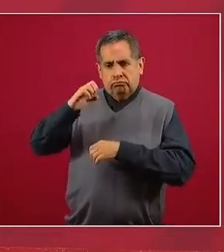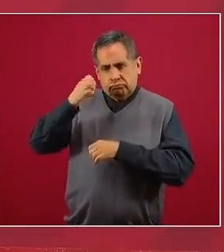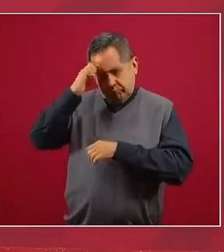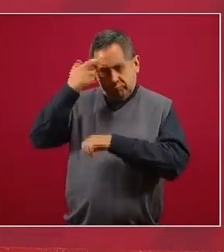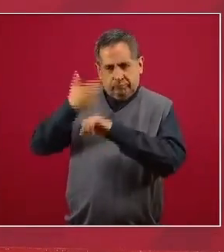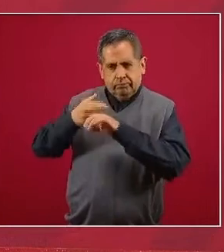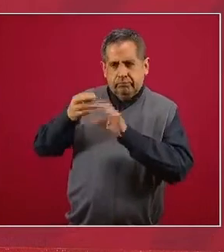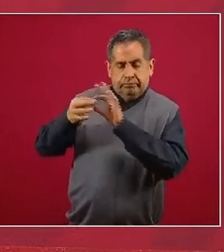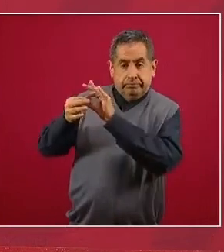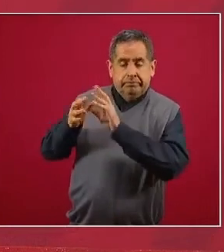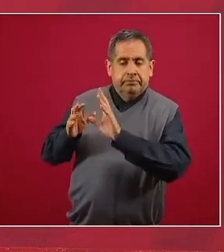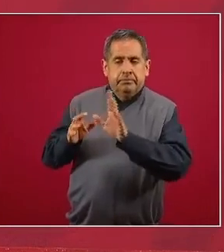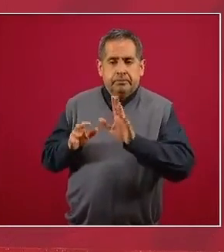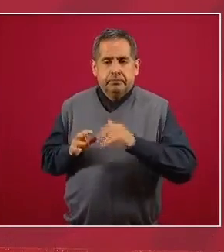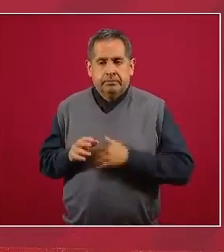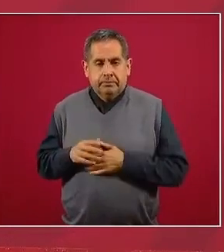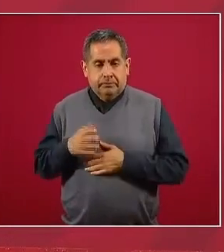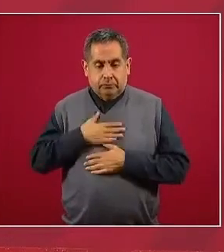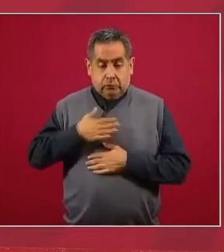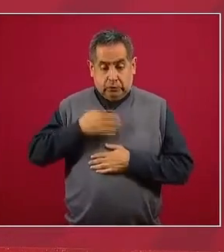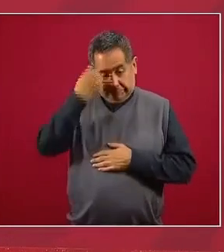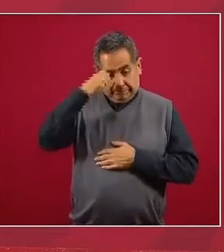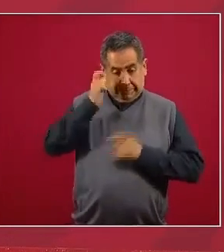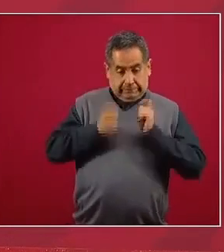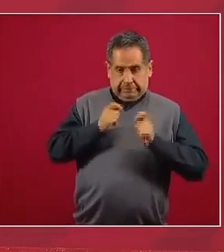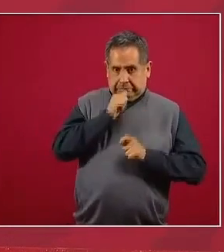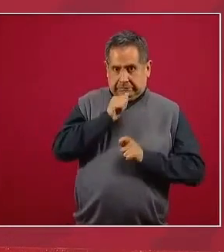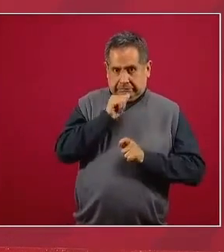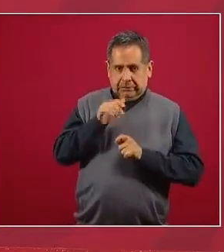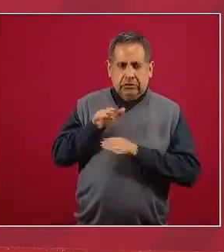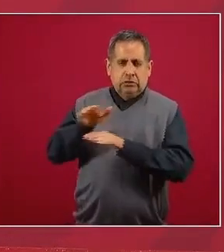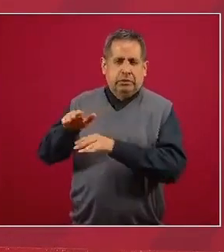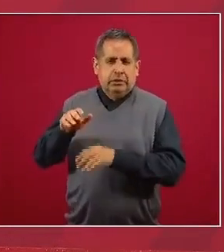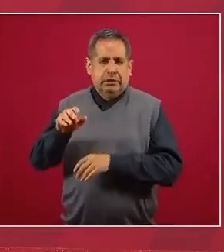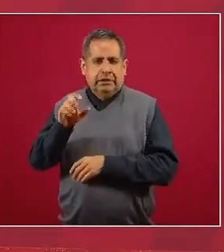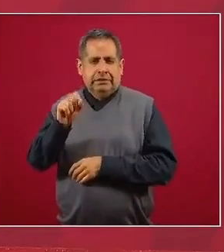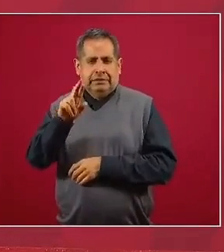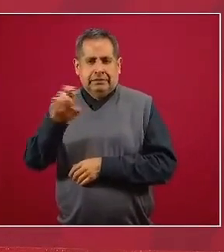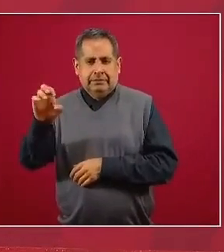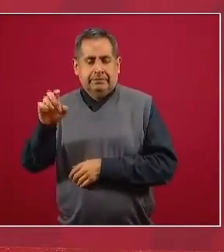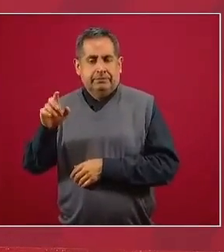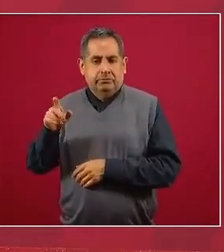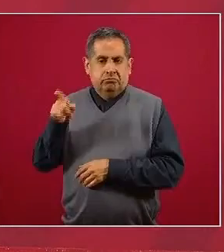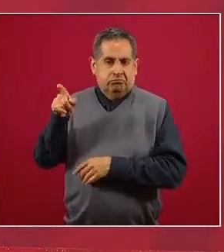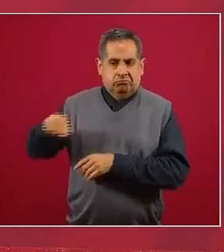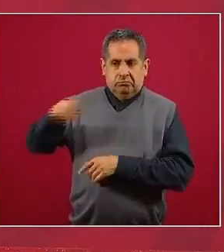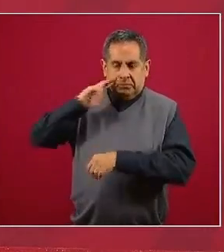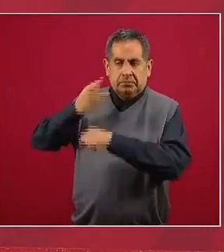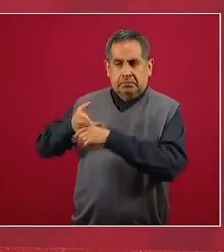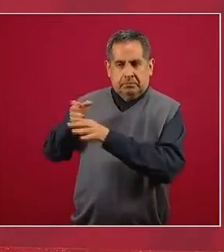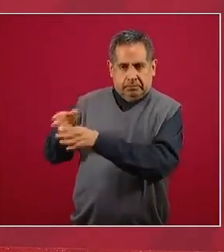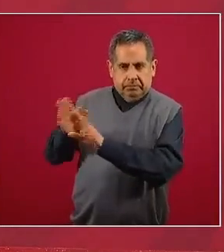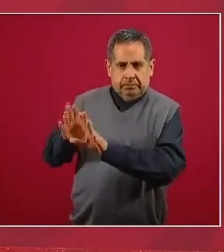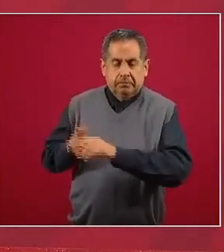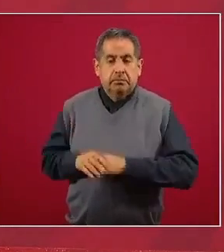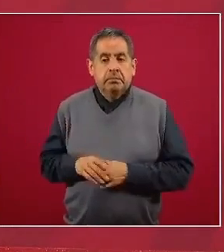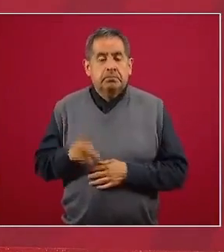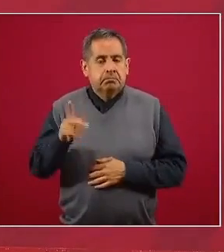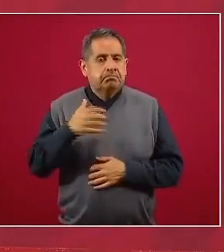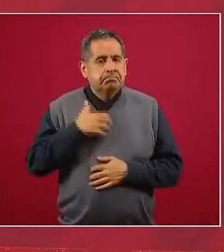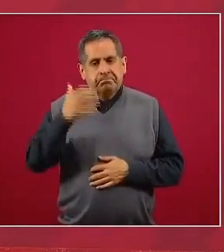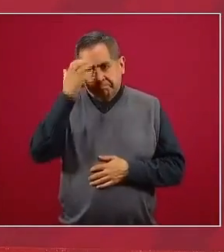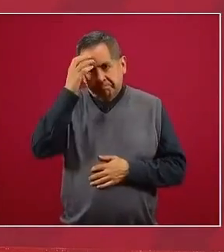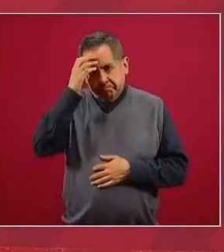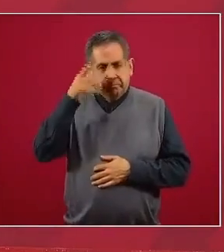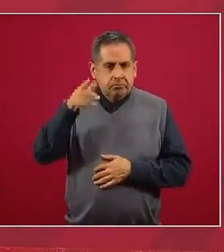al terreno del que no soy experto, por supuesto, y el Servicio Exterior Mexicano es el responsable, pero